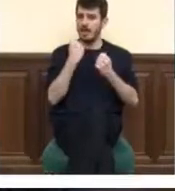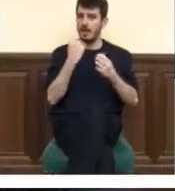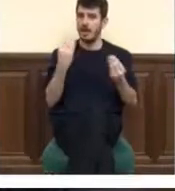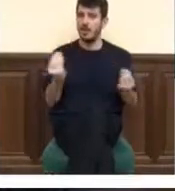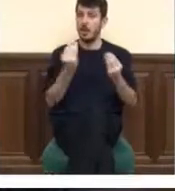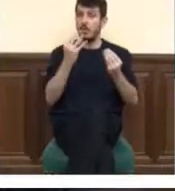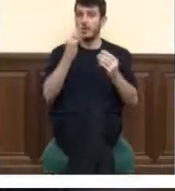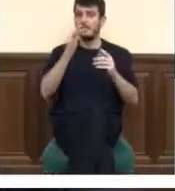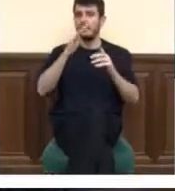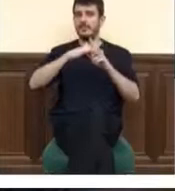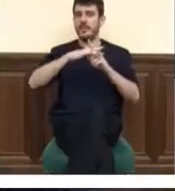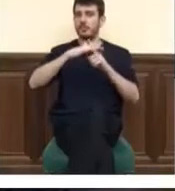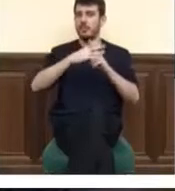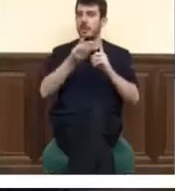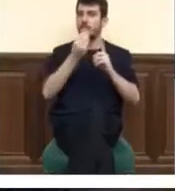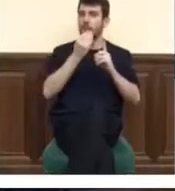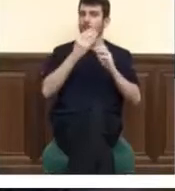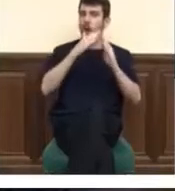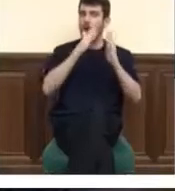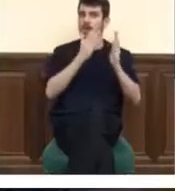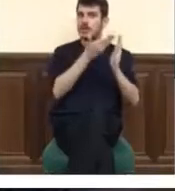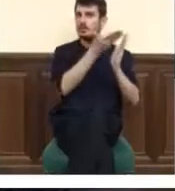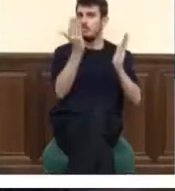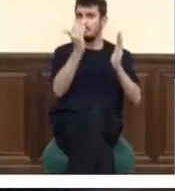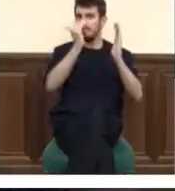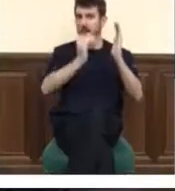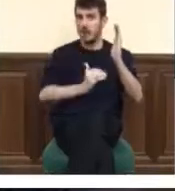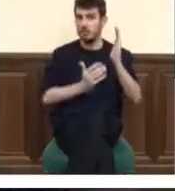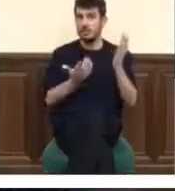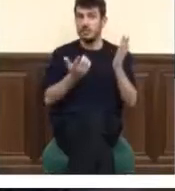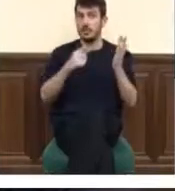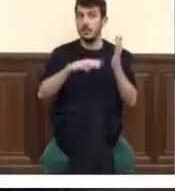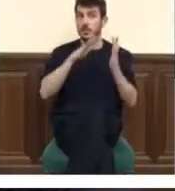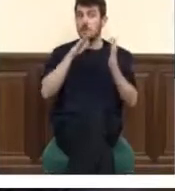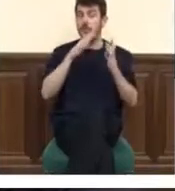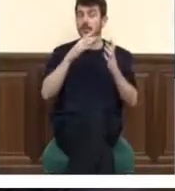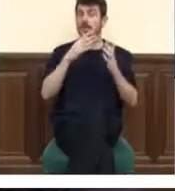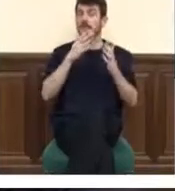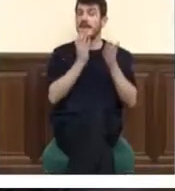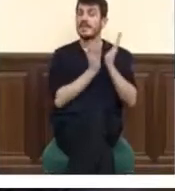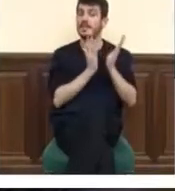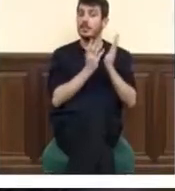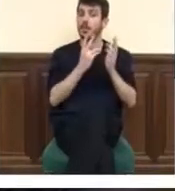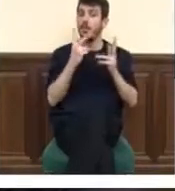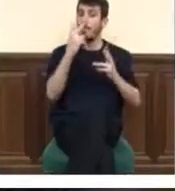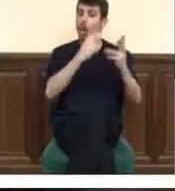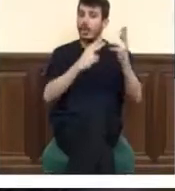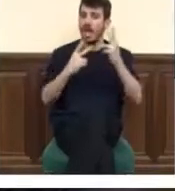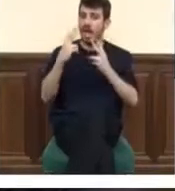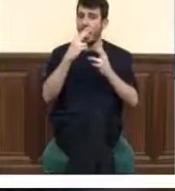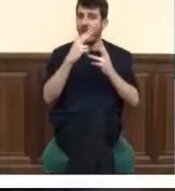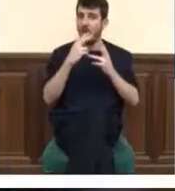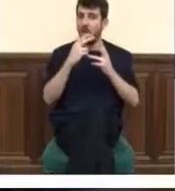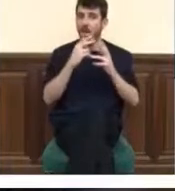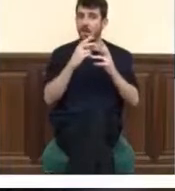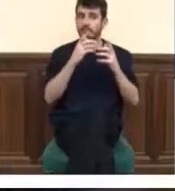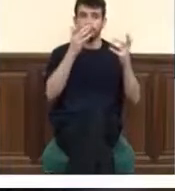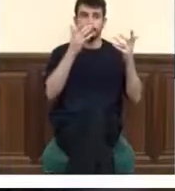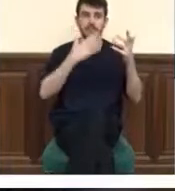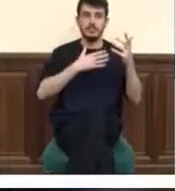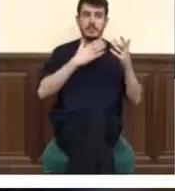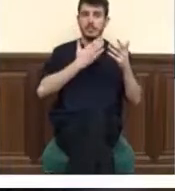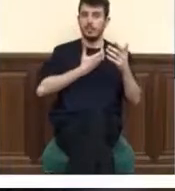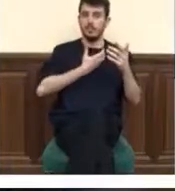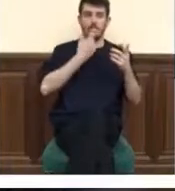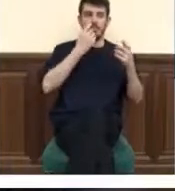de consumo de los hogares, porque le da una salida al tratamiento de poda de nuestro